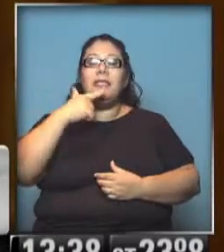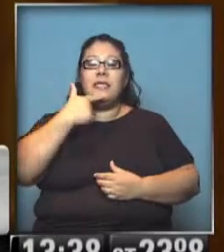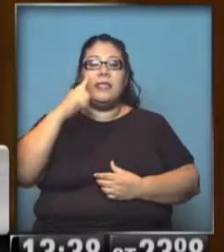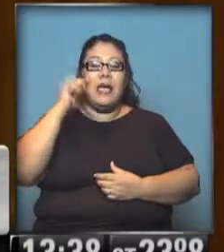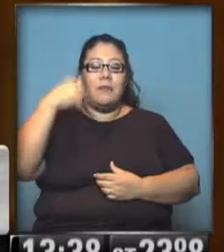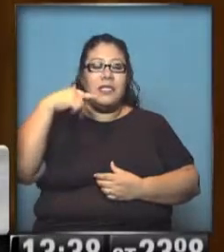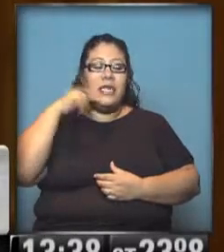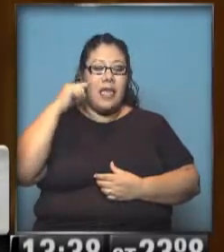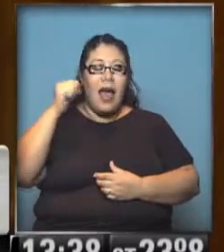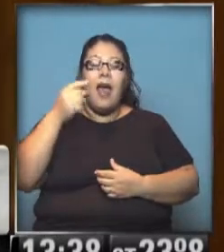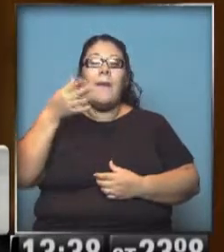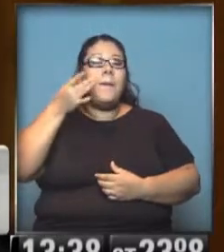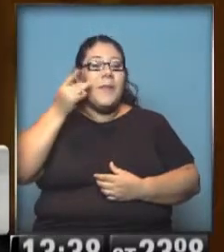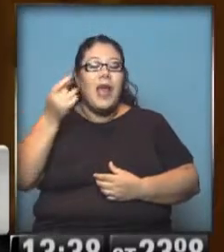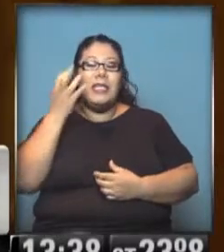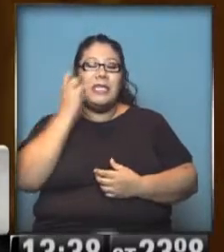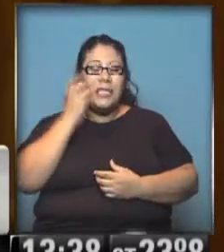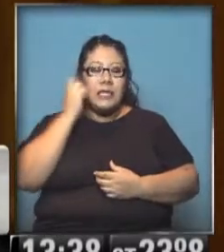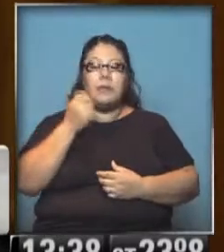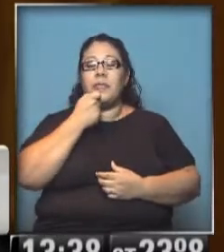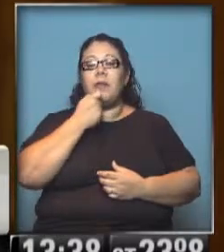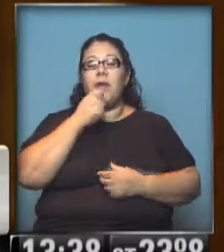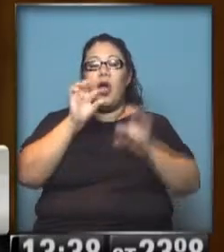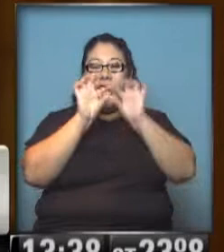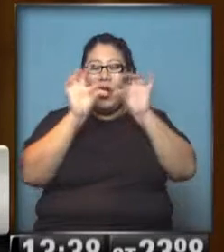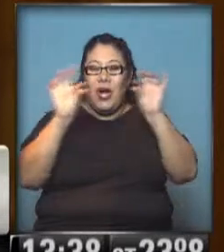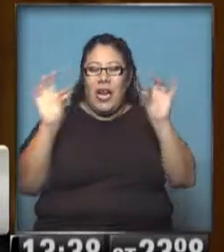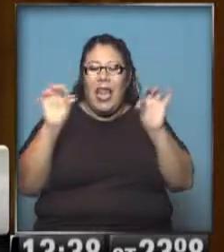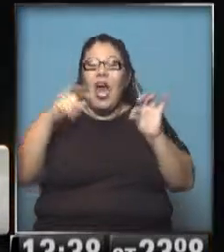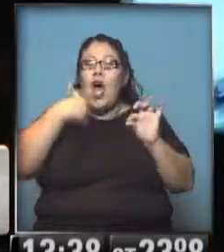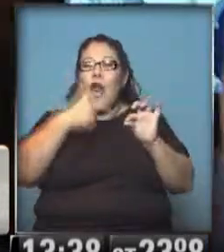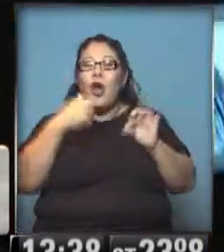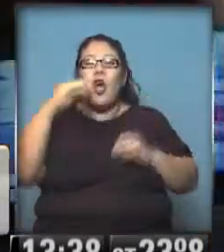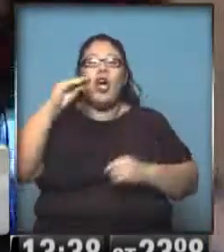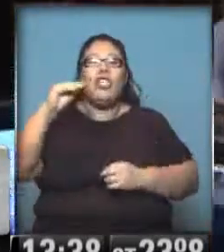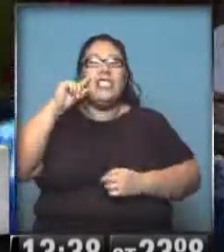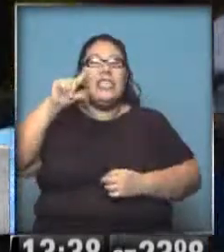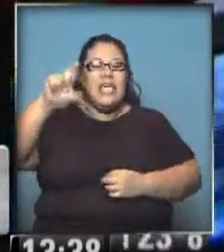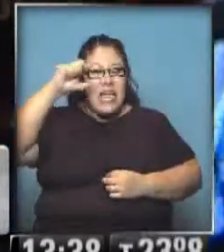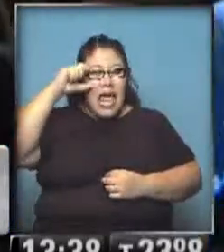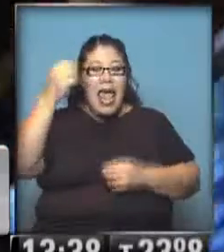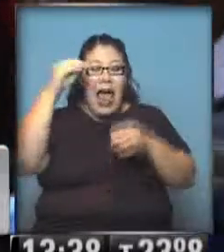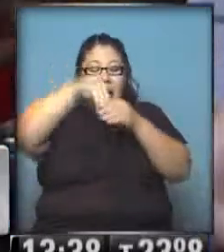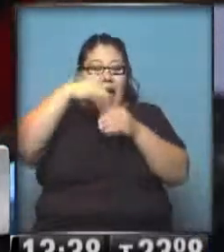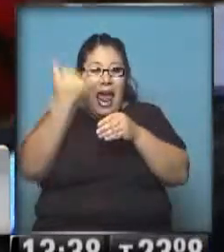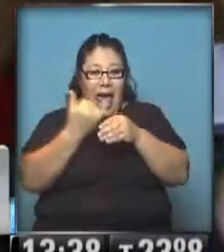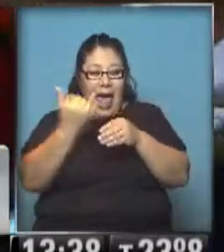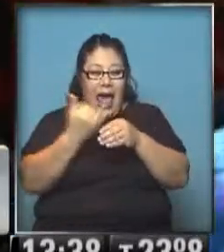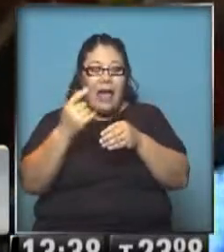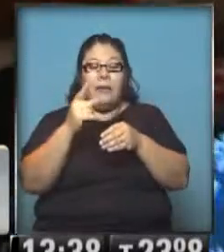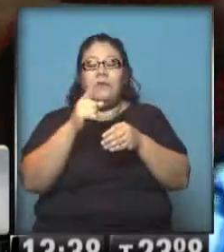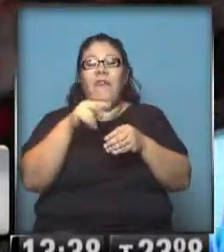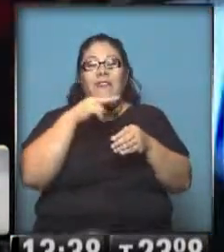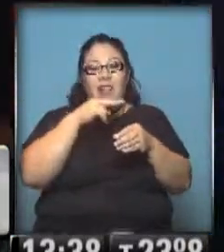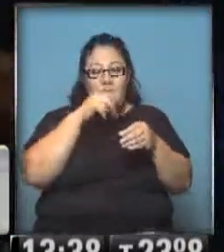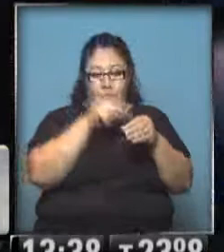la piel los ajíes el ají de los chiles básicamente tiene se halla así muy irritante que da una irritación de lo que es la mucosa y